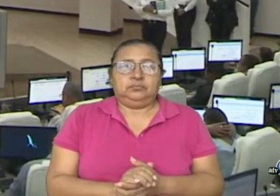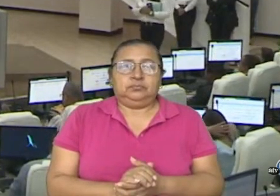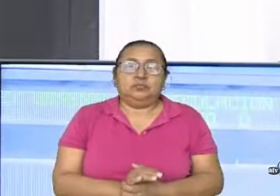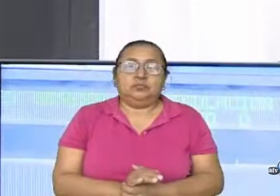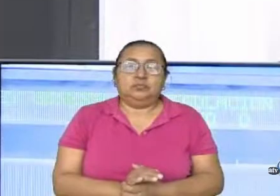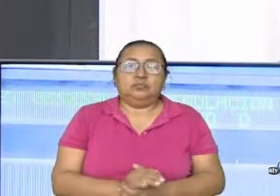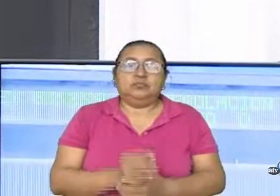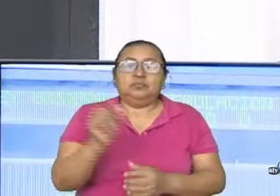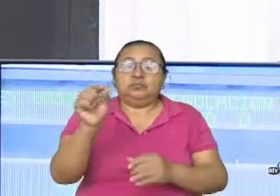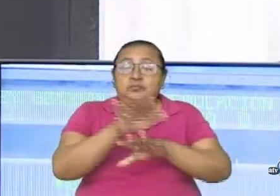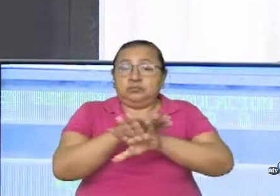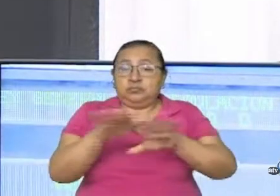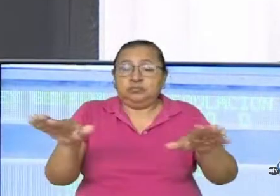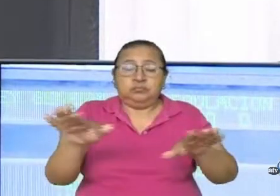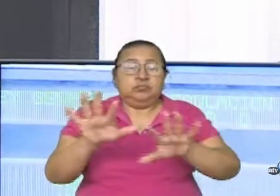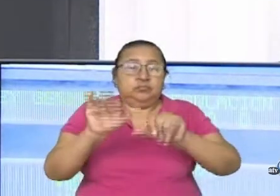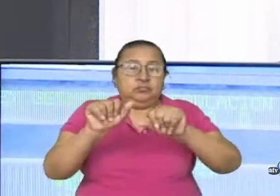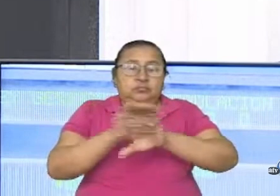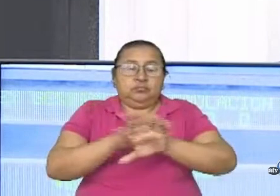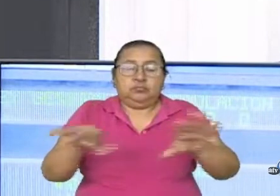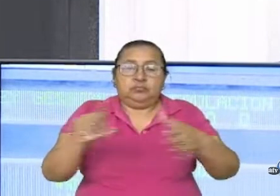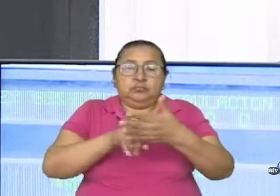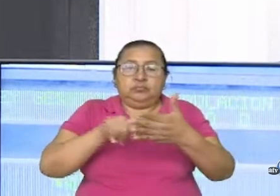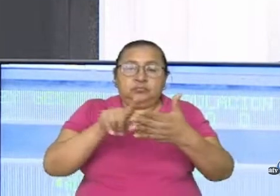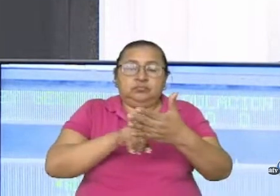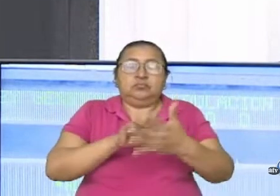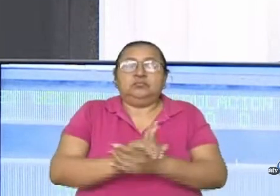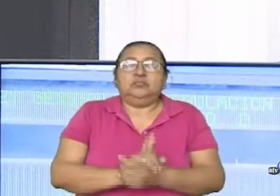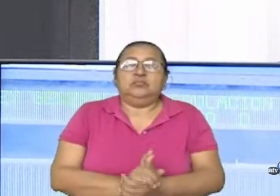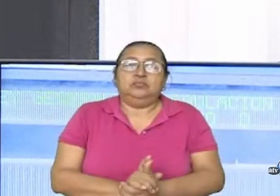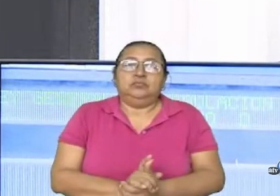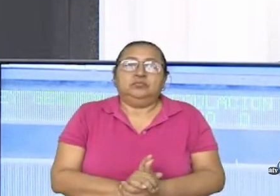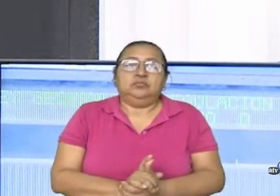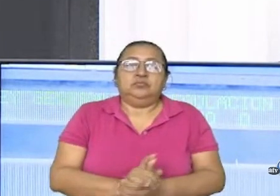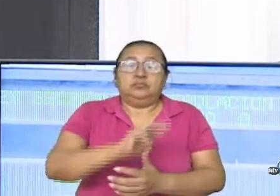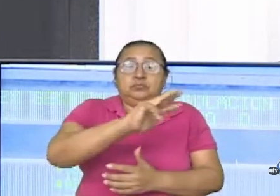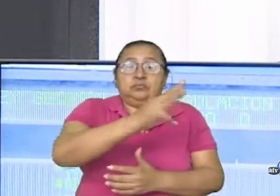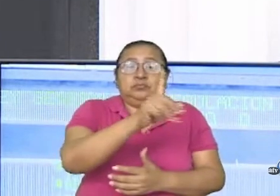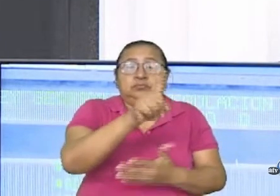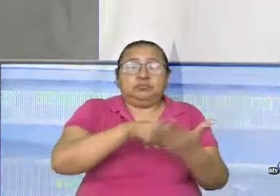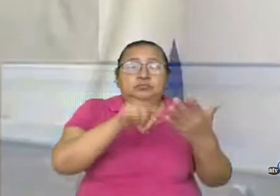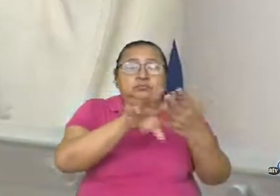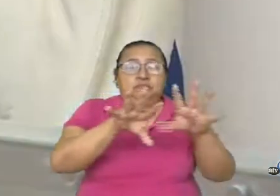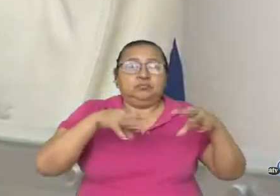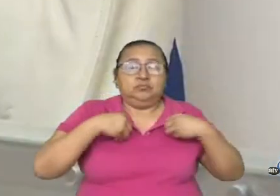fundaciones ahora toda entidad deberá trabajar en Alianza con las